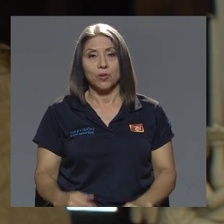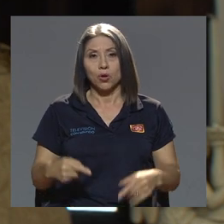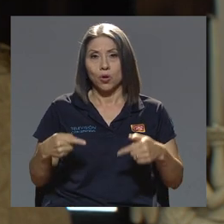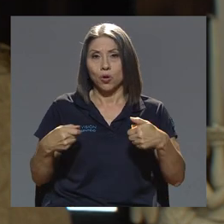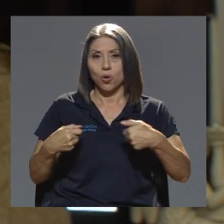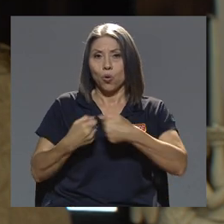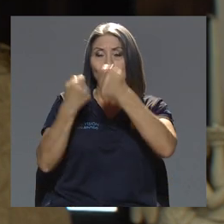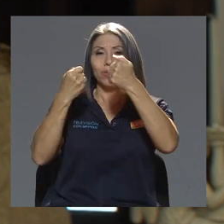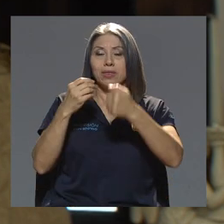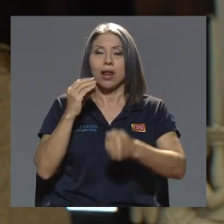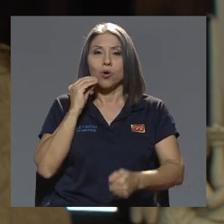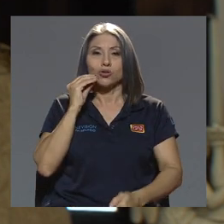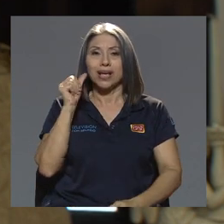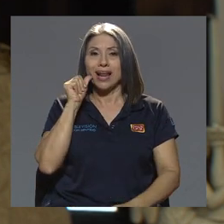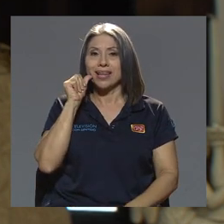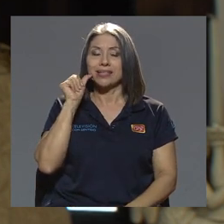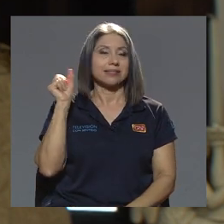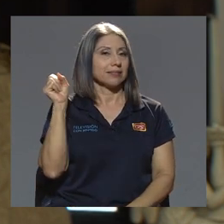¿Contra don Óscar Arias? Sí.